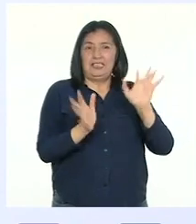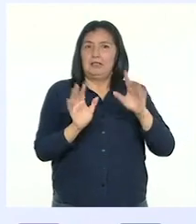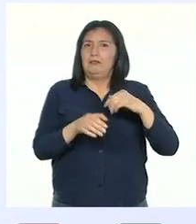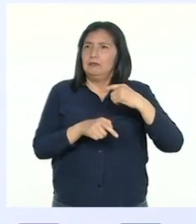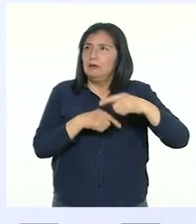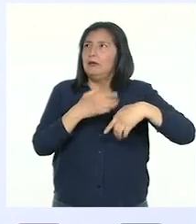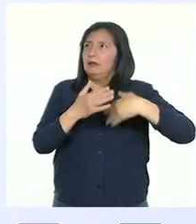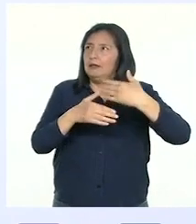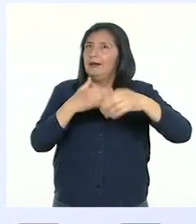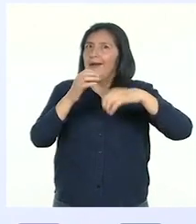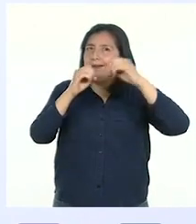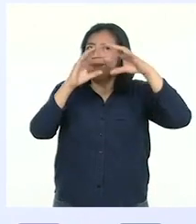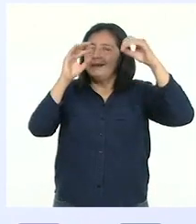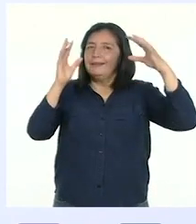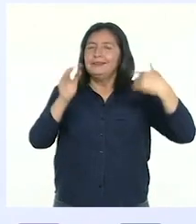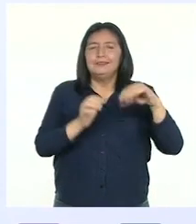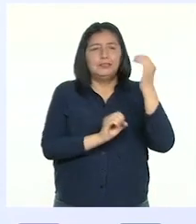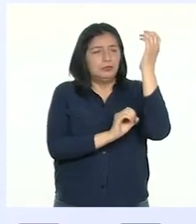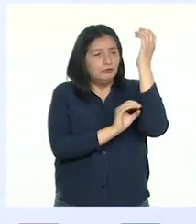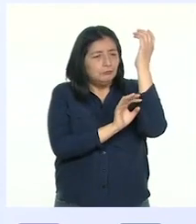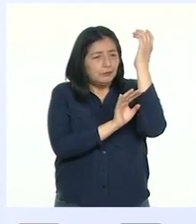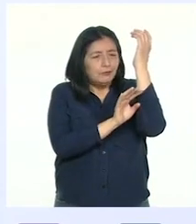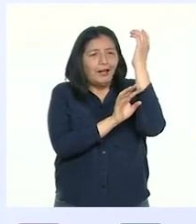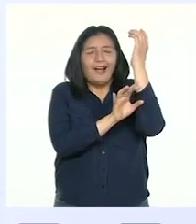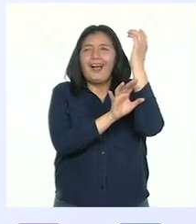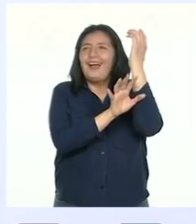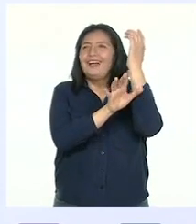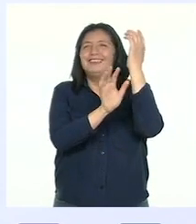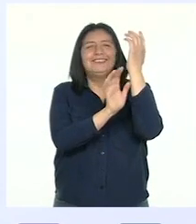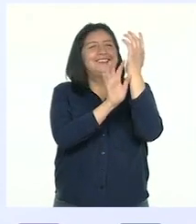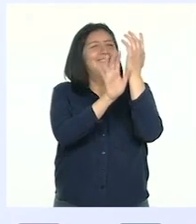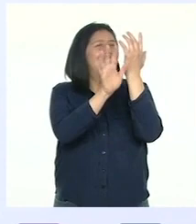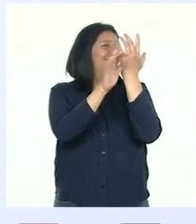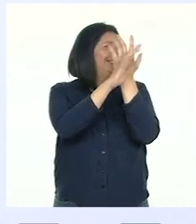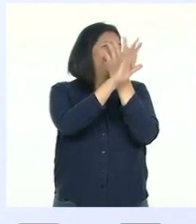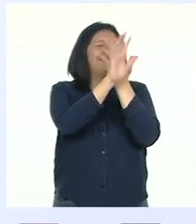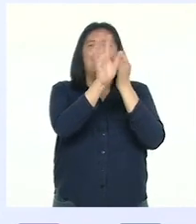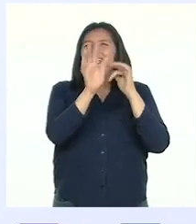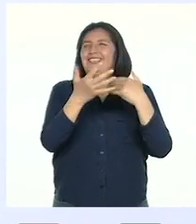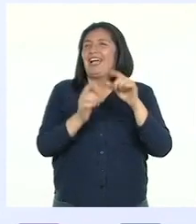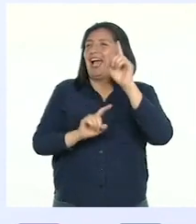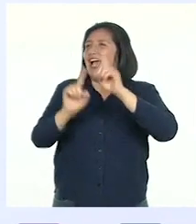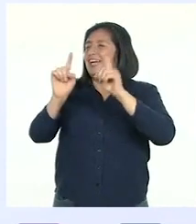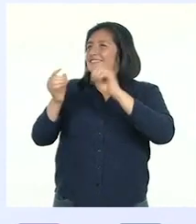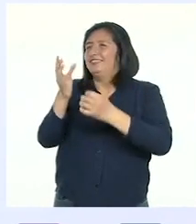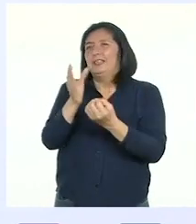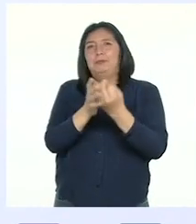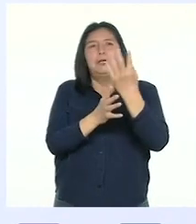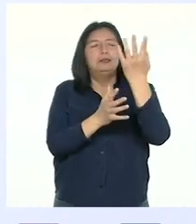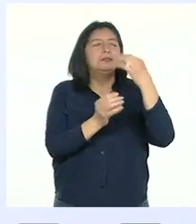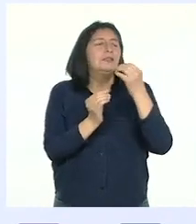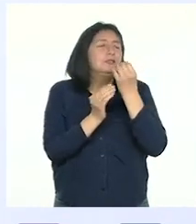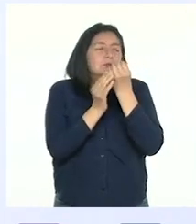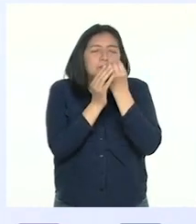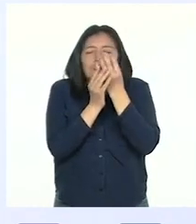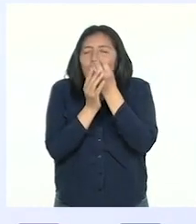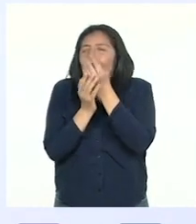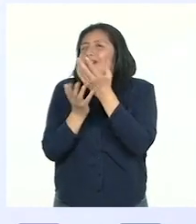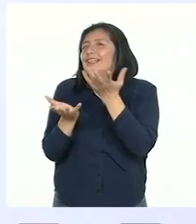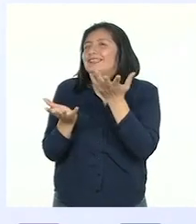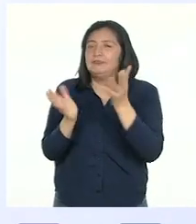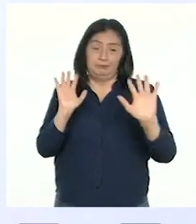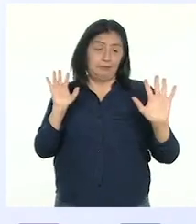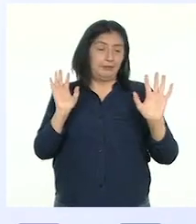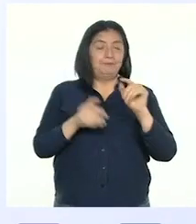el pasar de los días, los retoños llenan las ramas de los árboles y en algunas plantas aparecen flores.